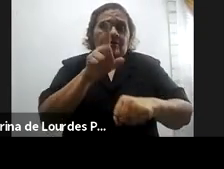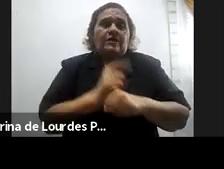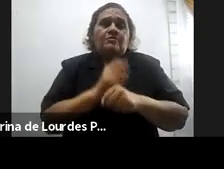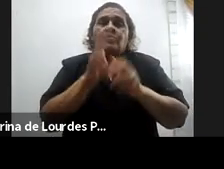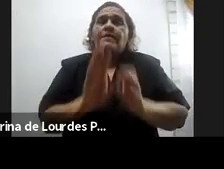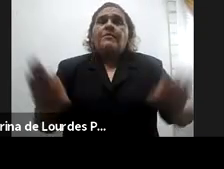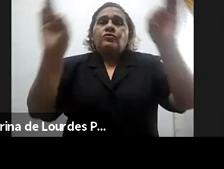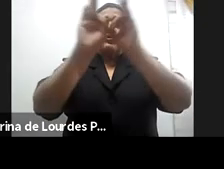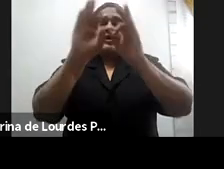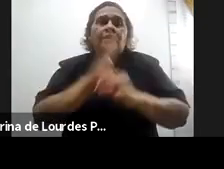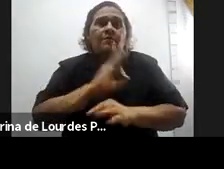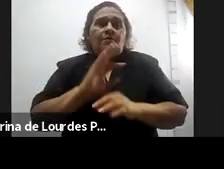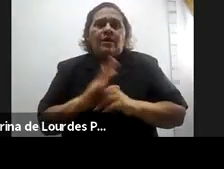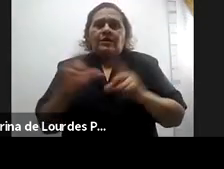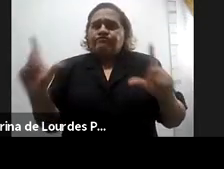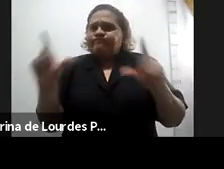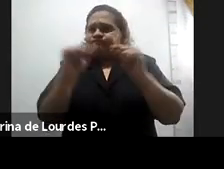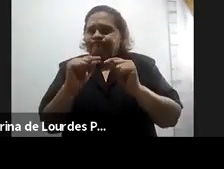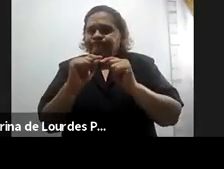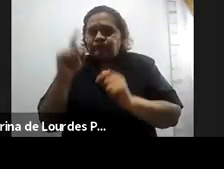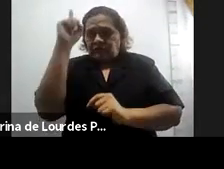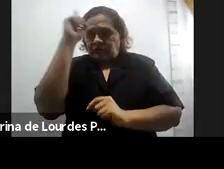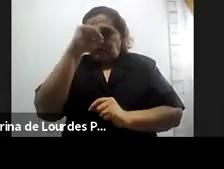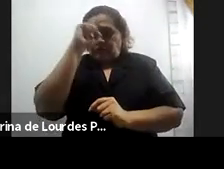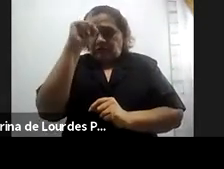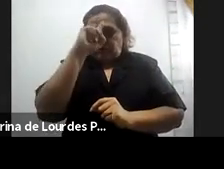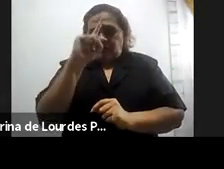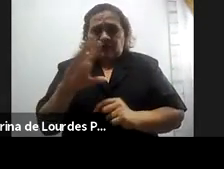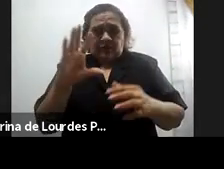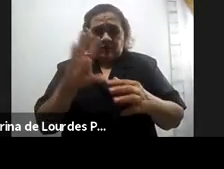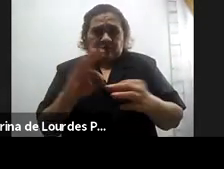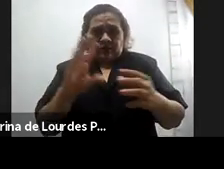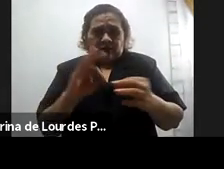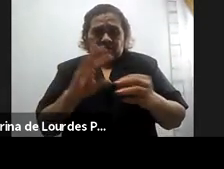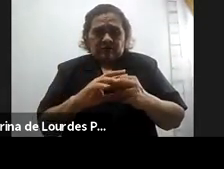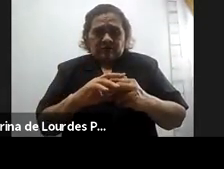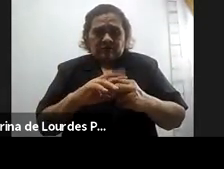importante y que puede resumir un poquitito las recomendaciones que acabamos de dar. Se los voy a proyectar.